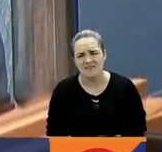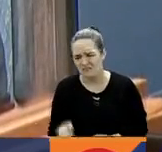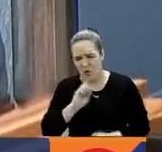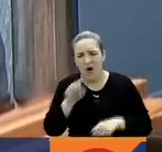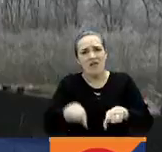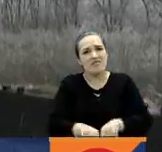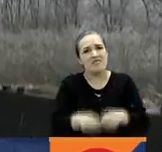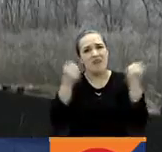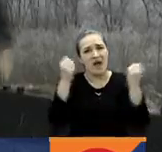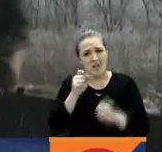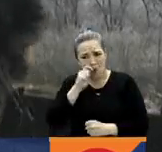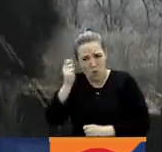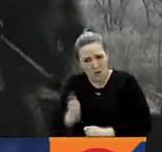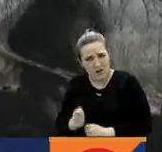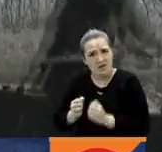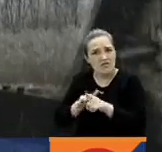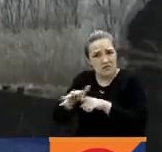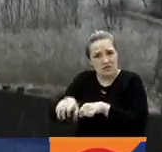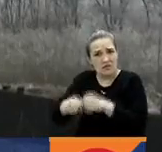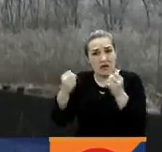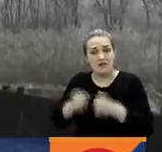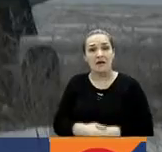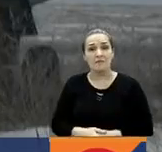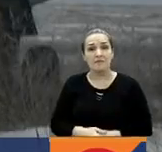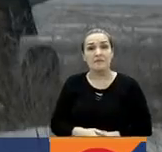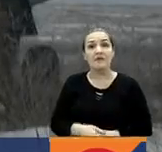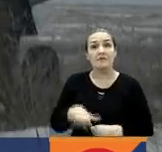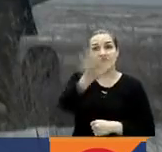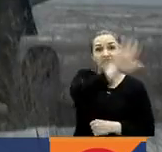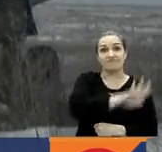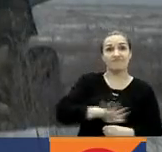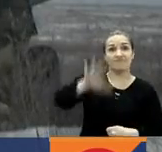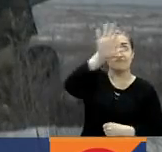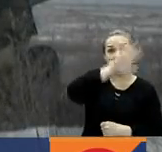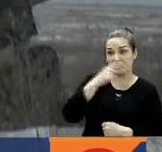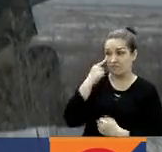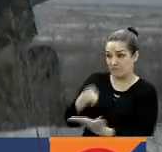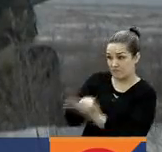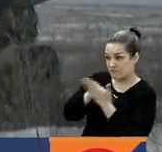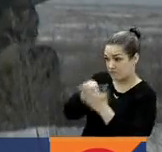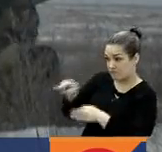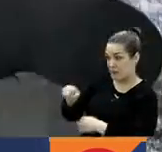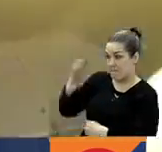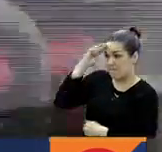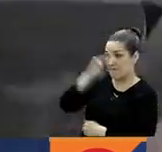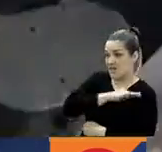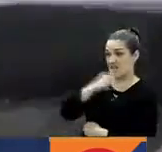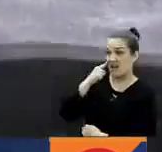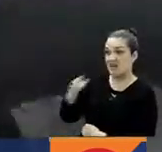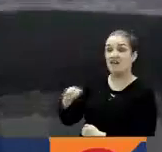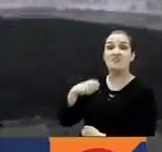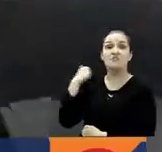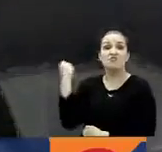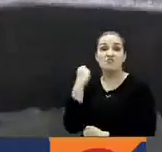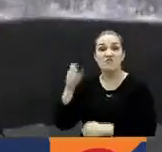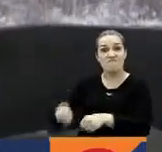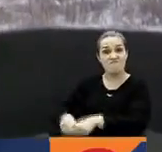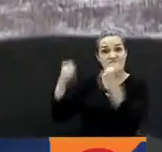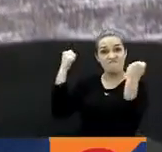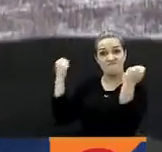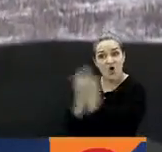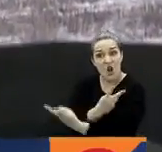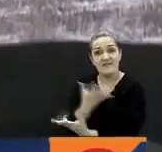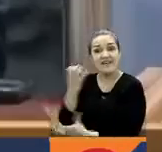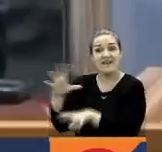para la propia ucrania rusia fue increpada por occidente al interpretar su presencia militar como un patrón de agresión y un mensaje de querer